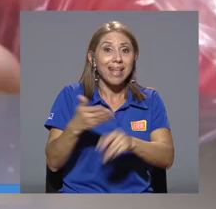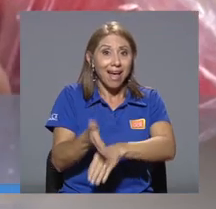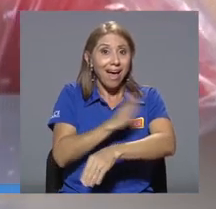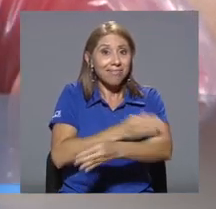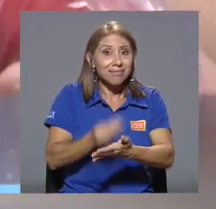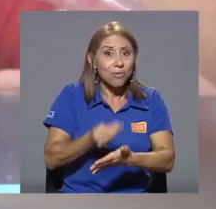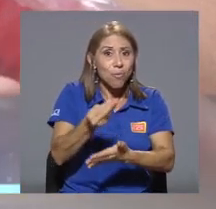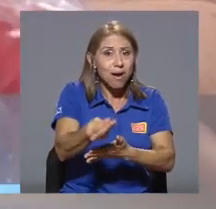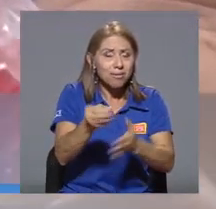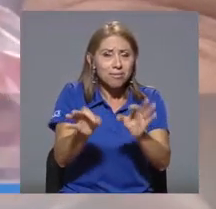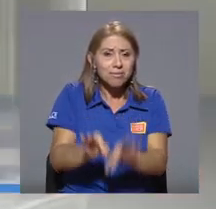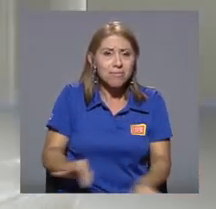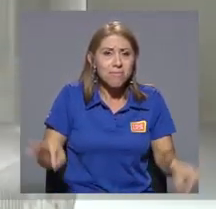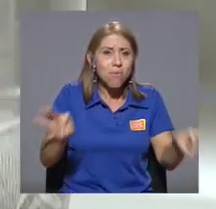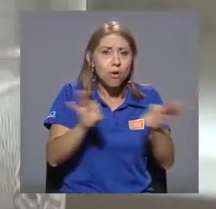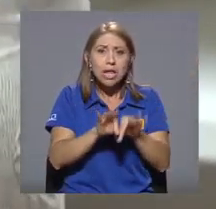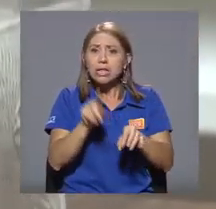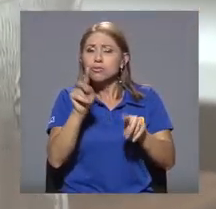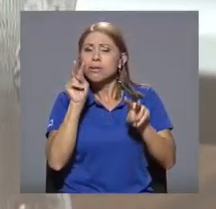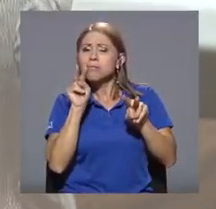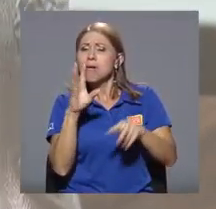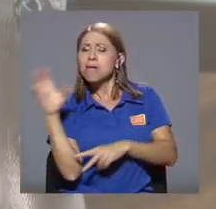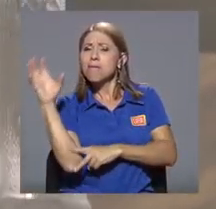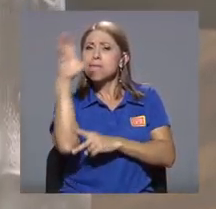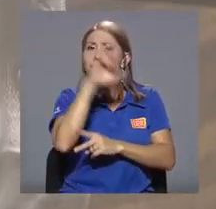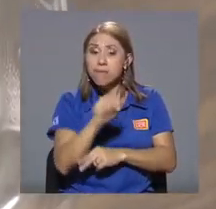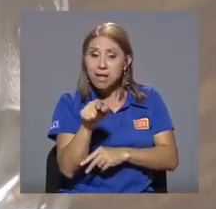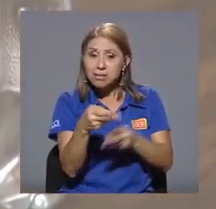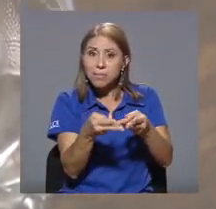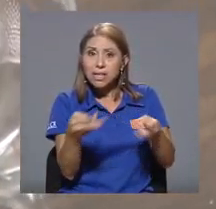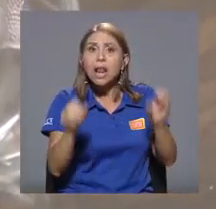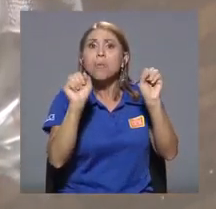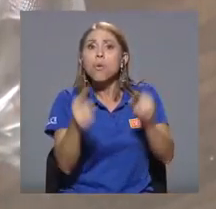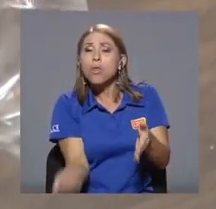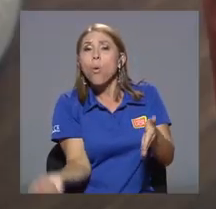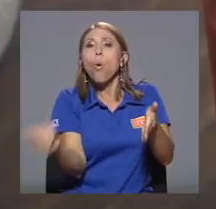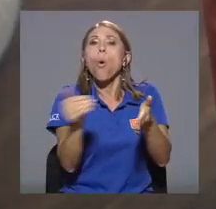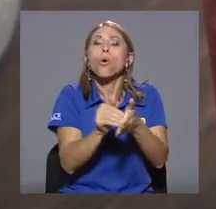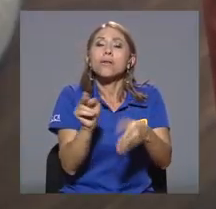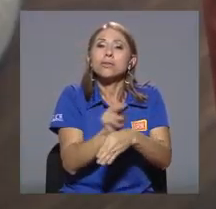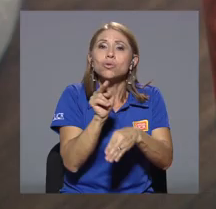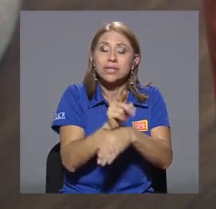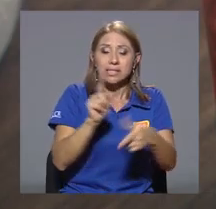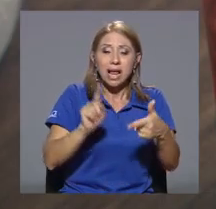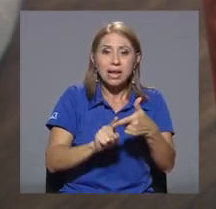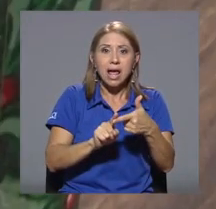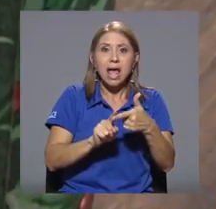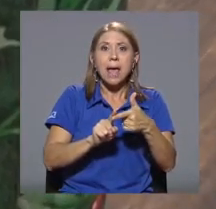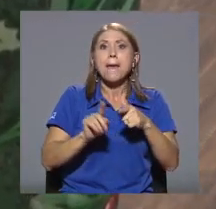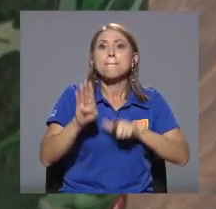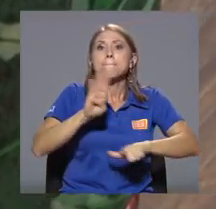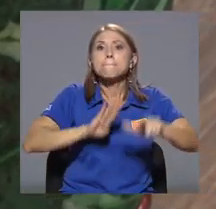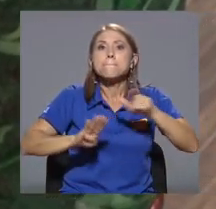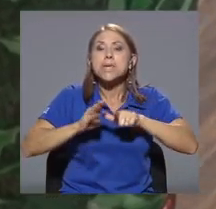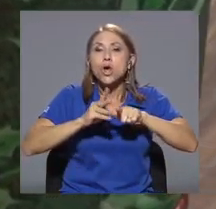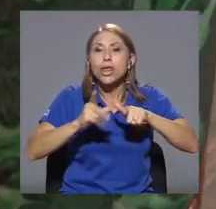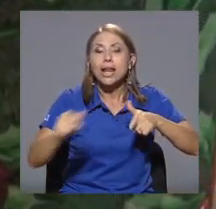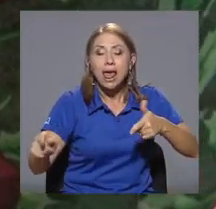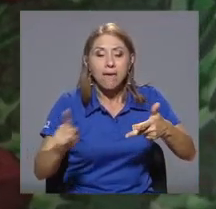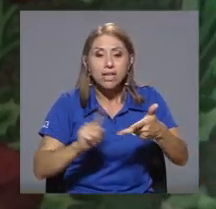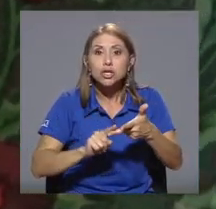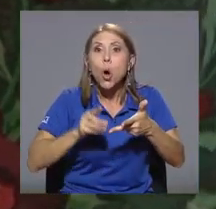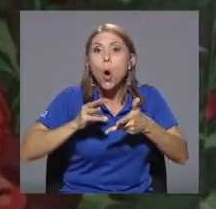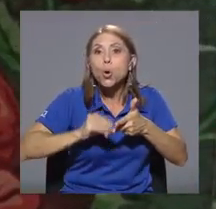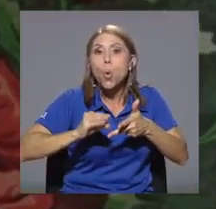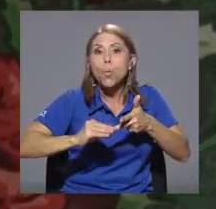antes de comprar, es importante asegurarse de que sean materiales reutilizables, biodegradables o compostables, y así provocar un menor